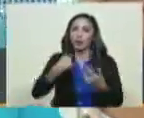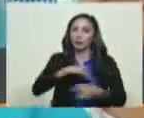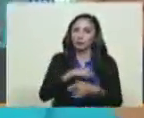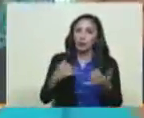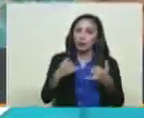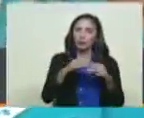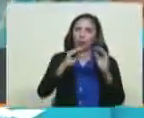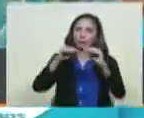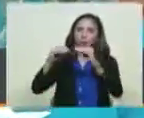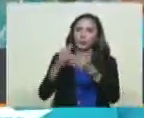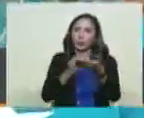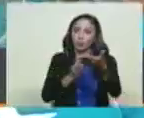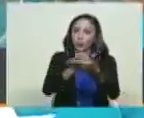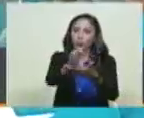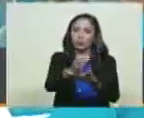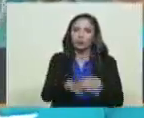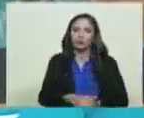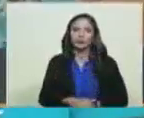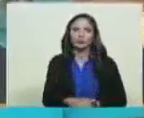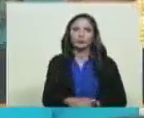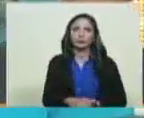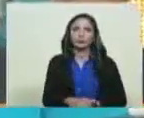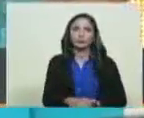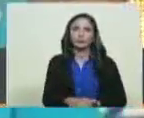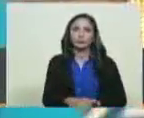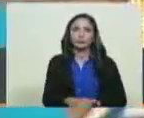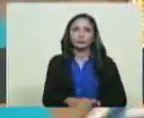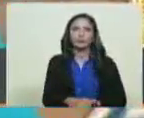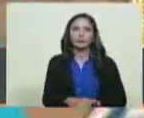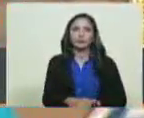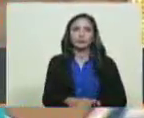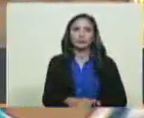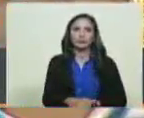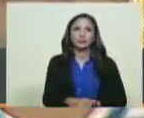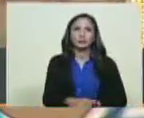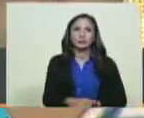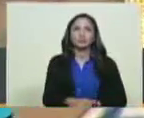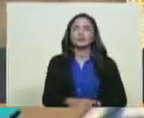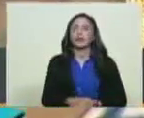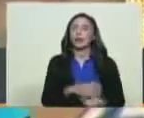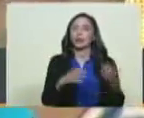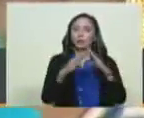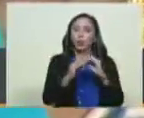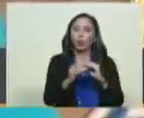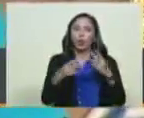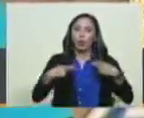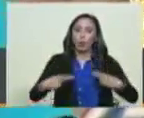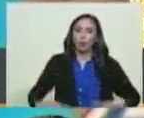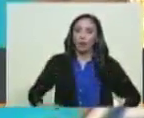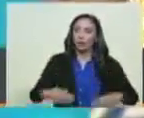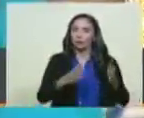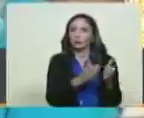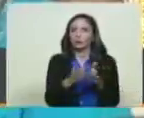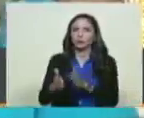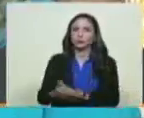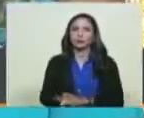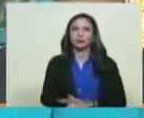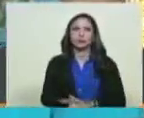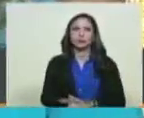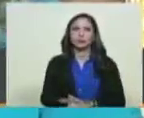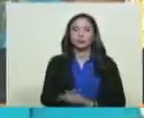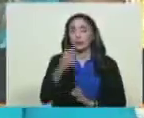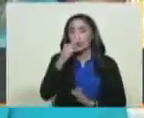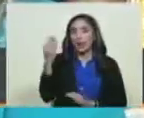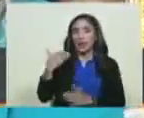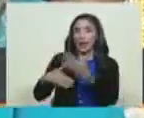conducirnos en esos principios de las causas justas de las causas humanas nosotros hace poco tuvimos la oportunidad